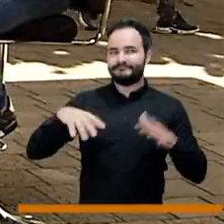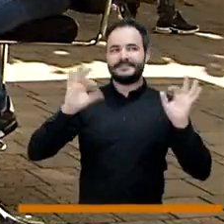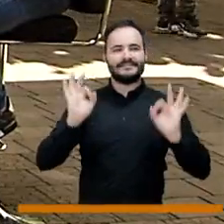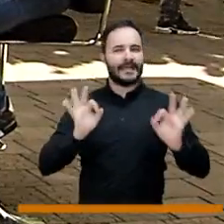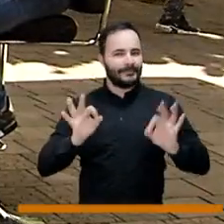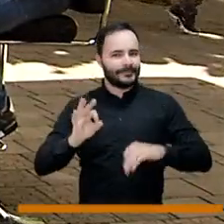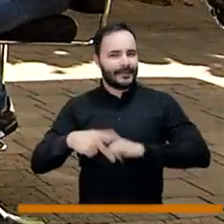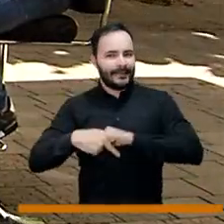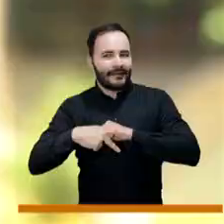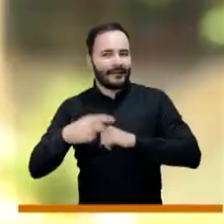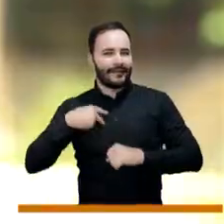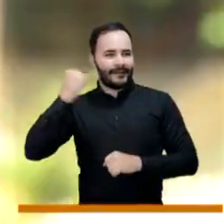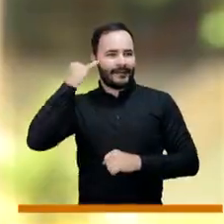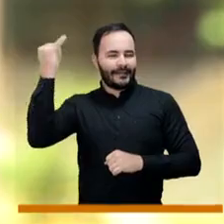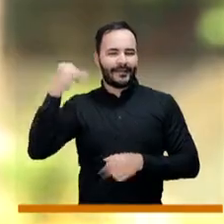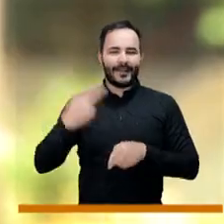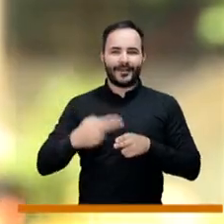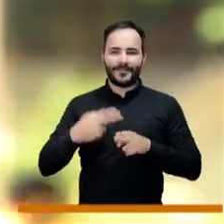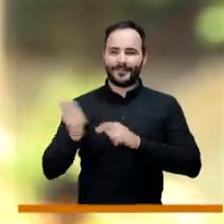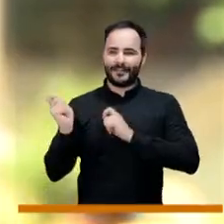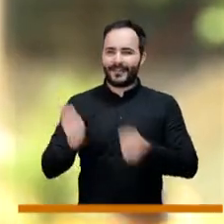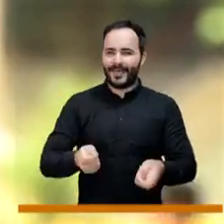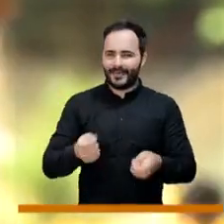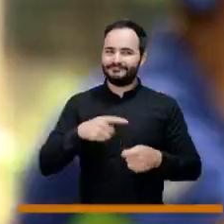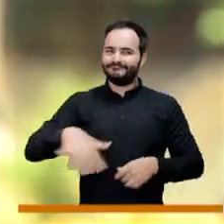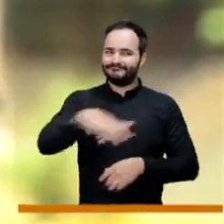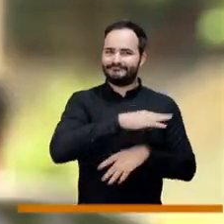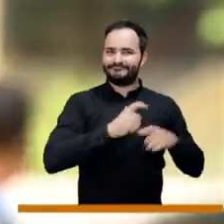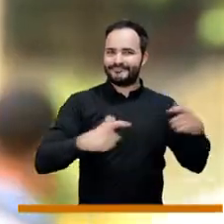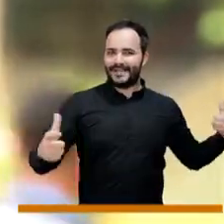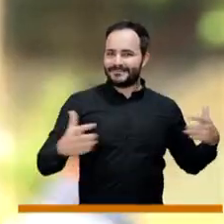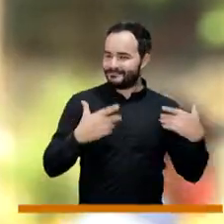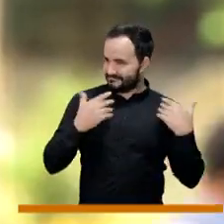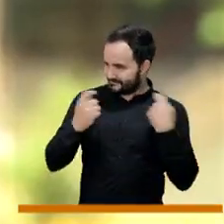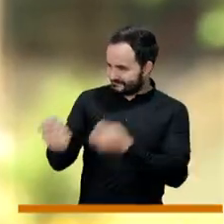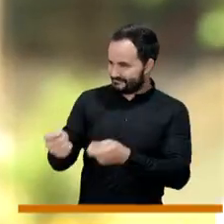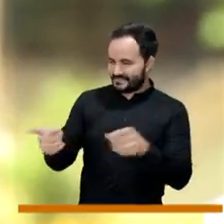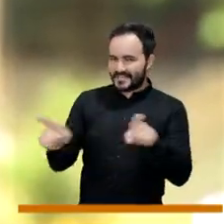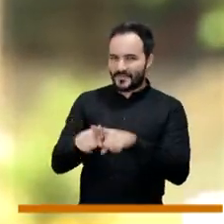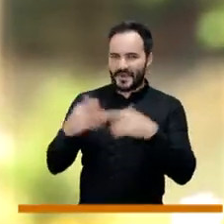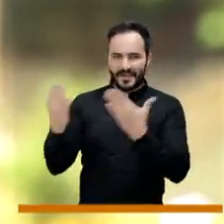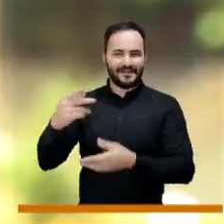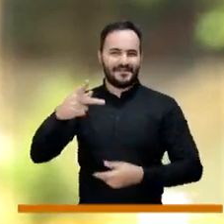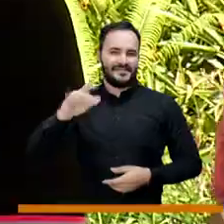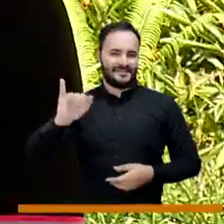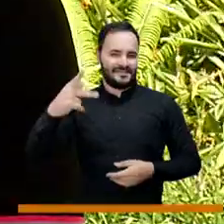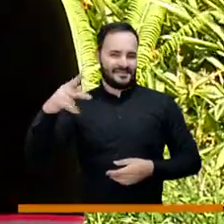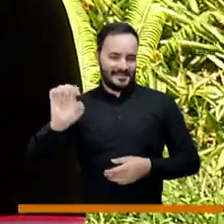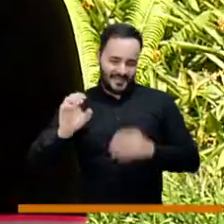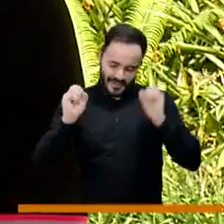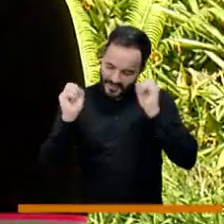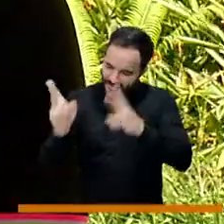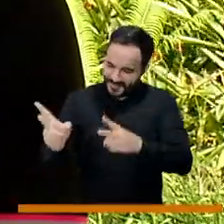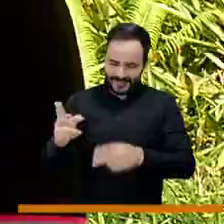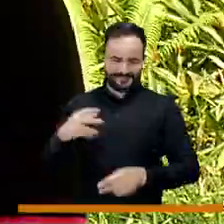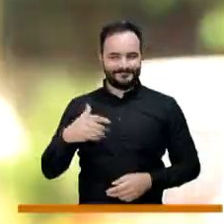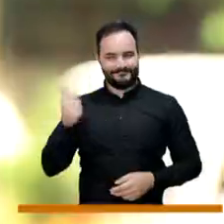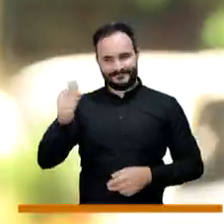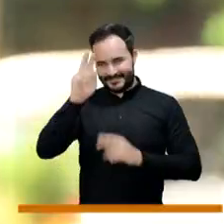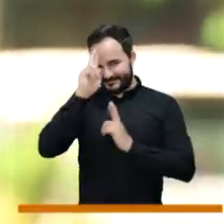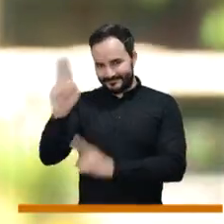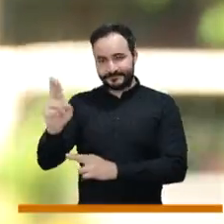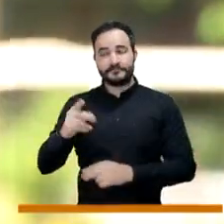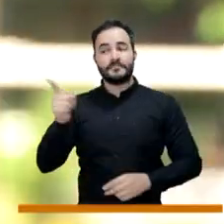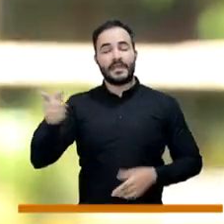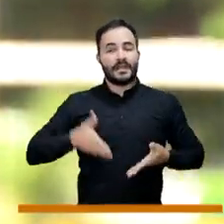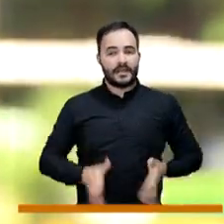a ponerle siempre un sobrenombre de cariño a las personas. El suyo es Quique y así obviamente lo vamos a llamar. Nacido